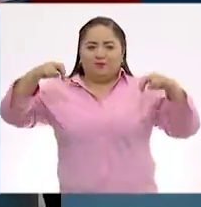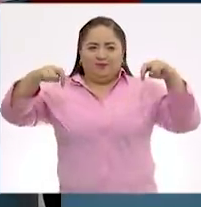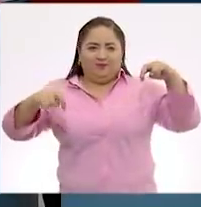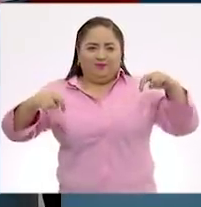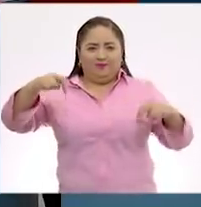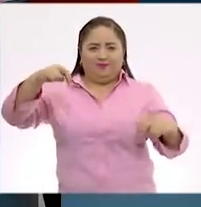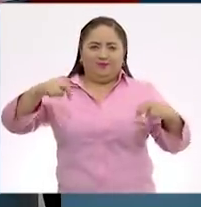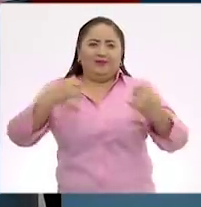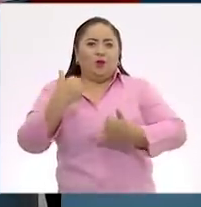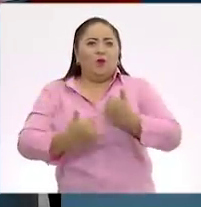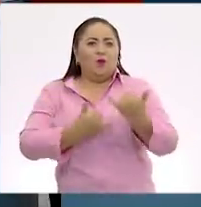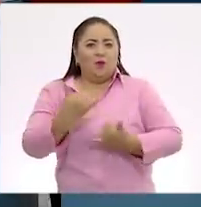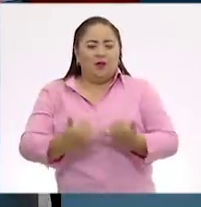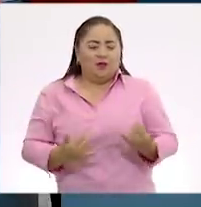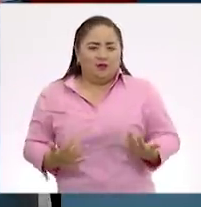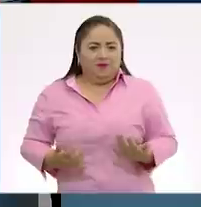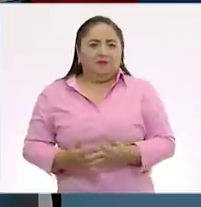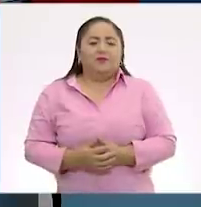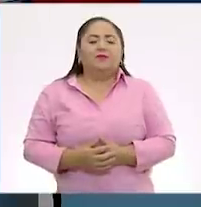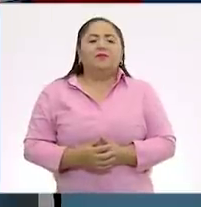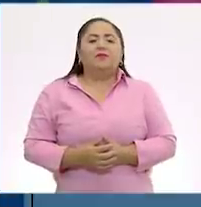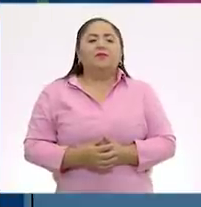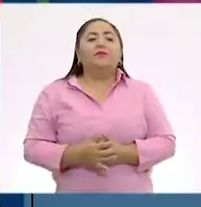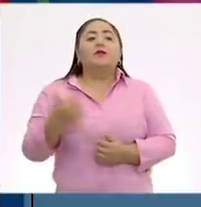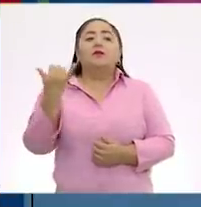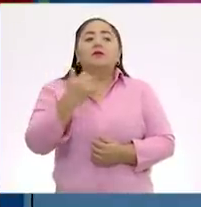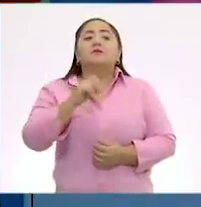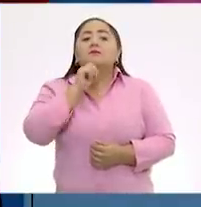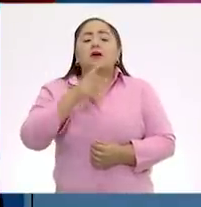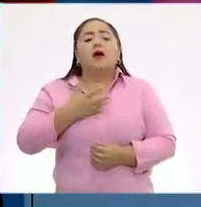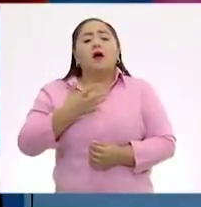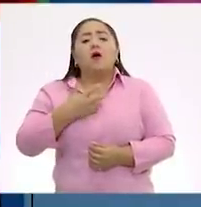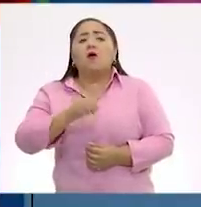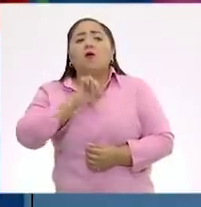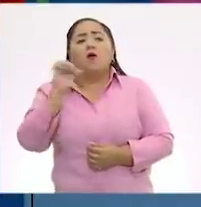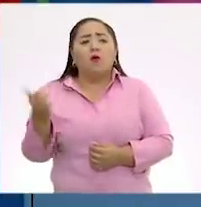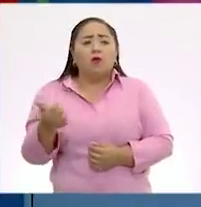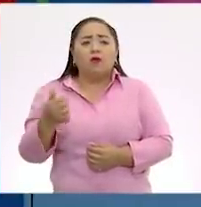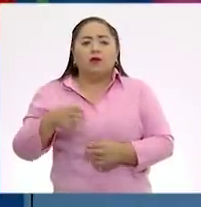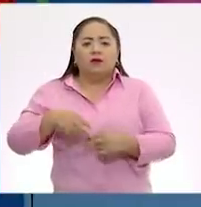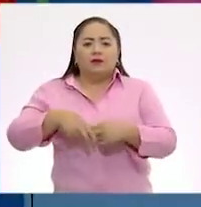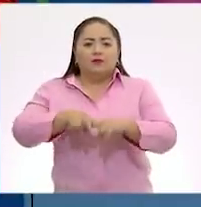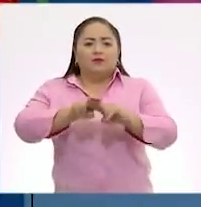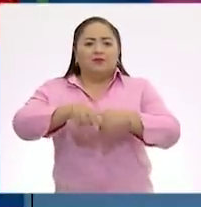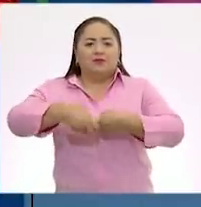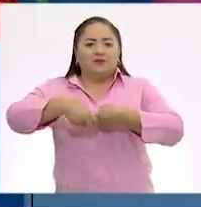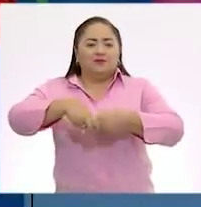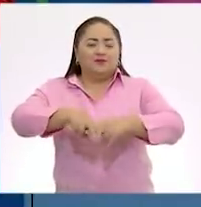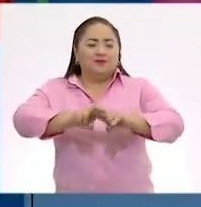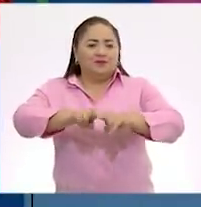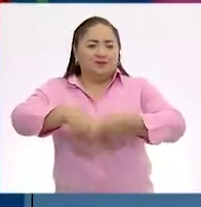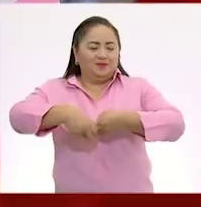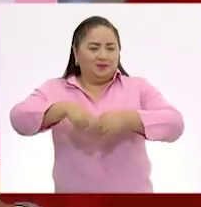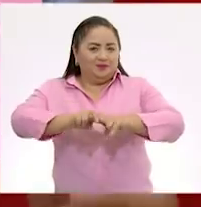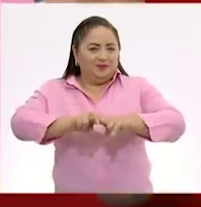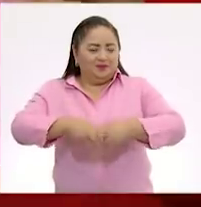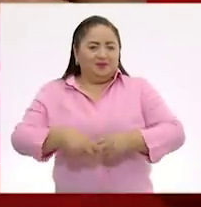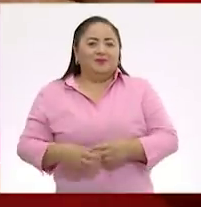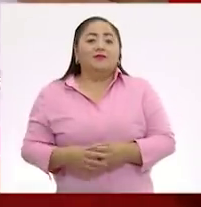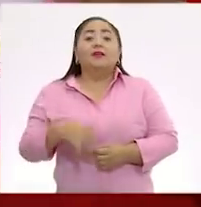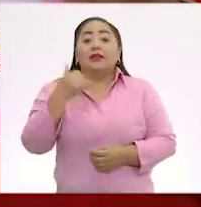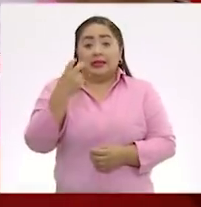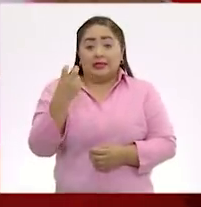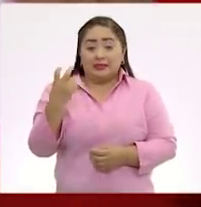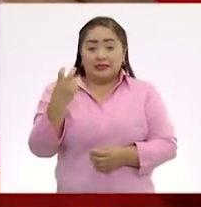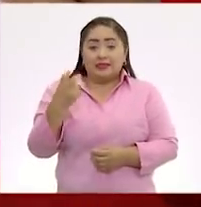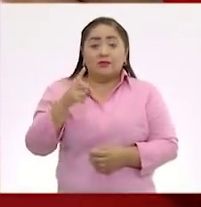pues están jugando. Ok. Ok. También tenemos... Un columpio. Un columpio, exacto. Y